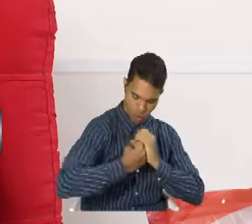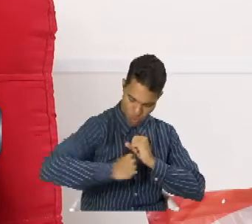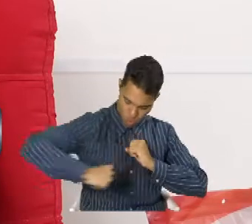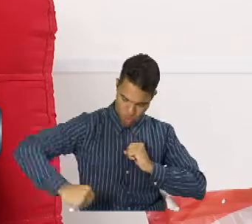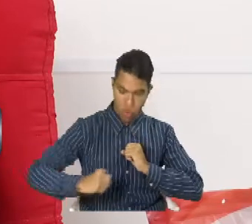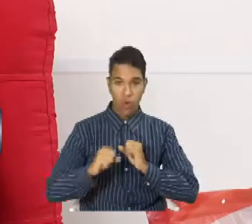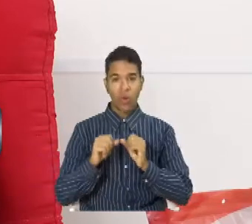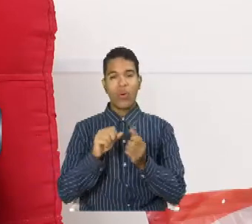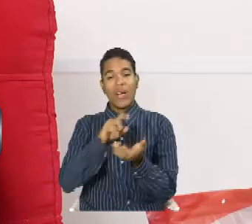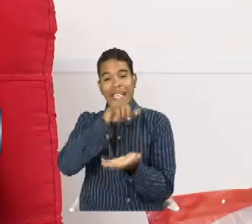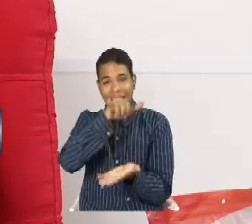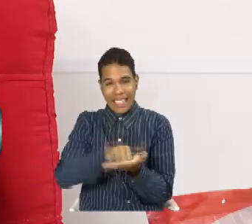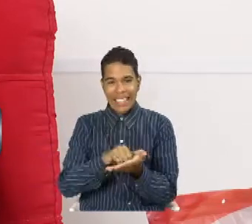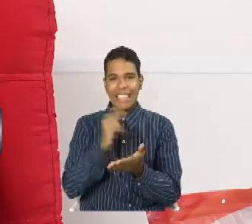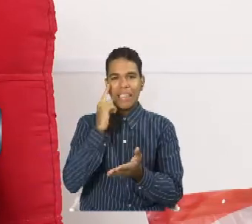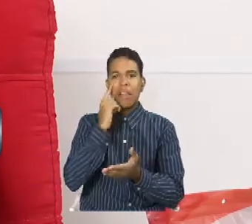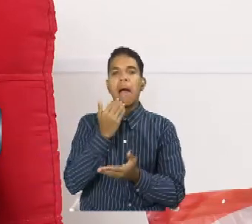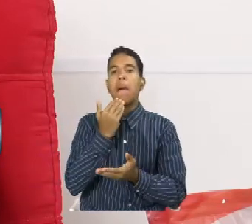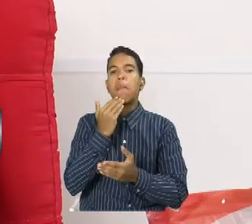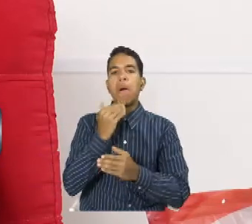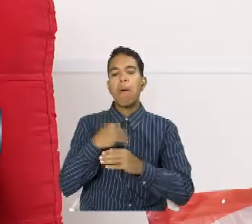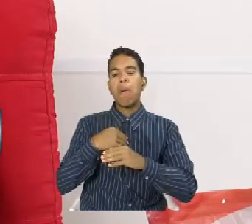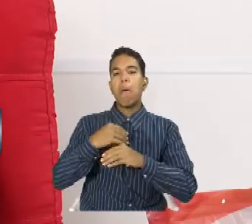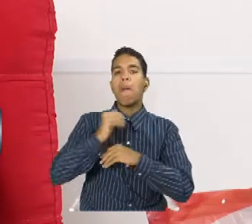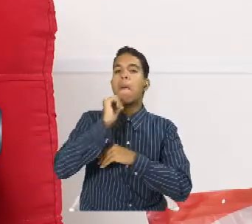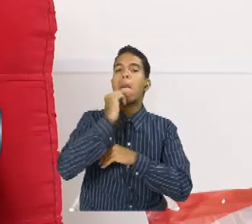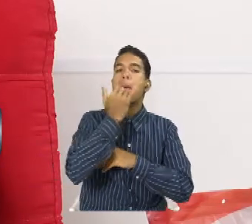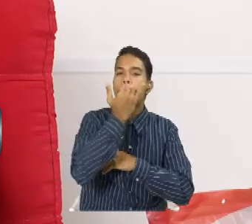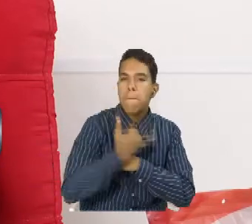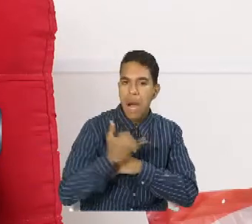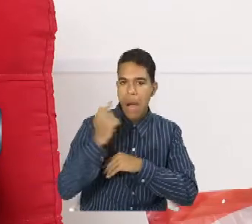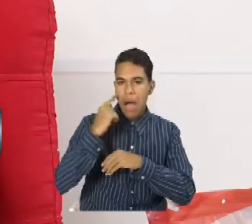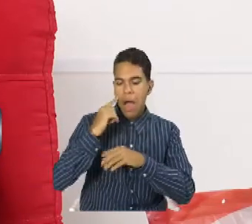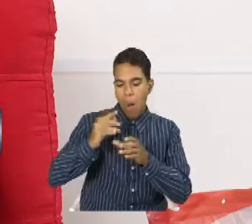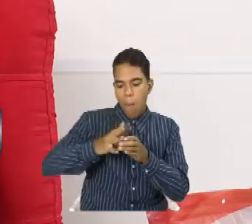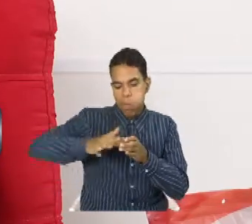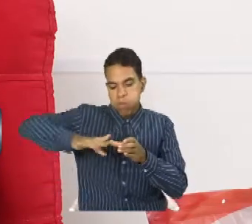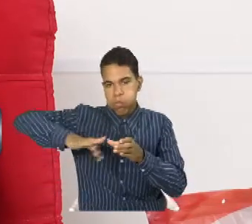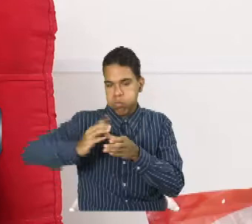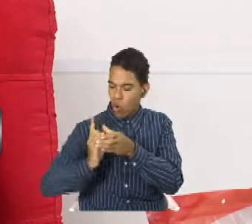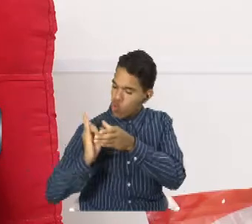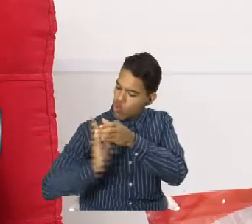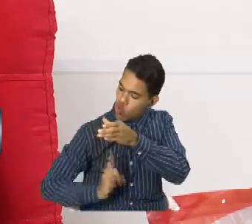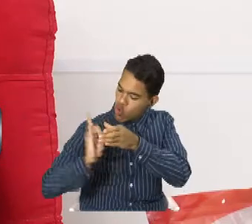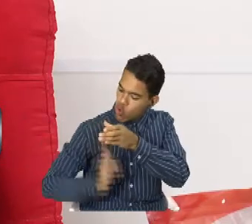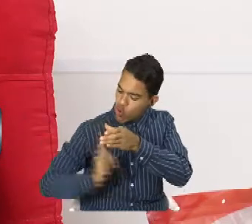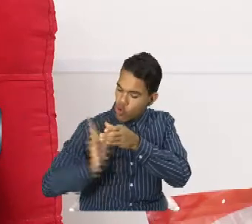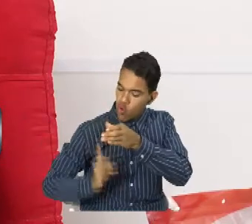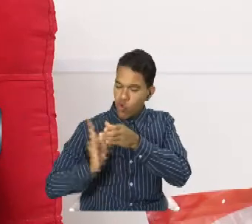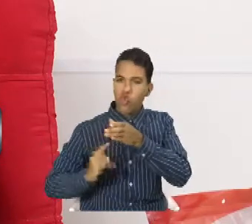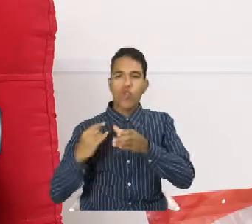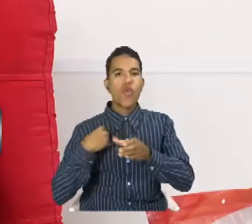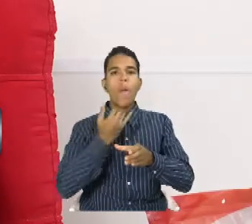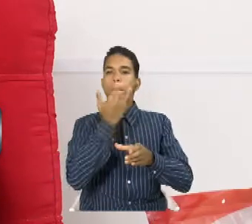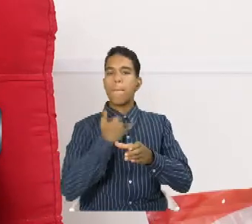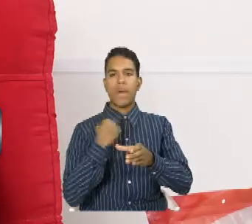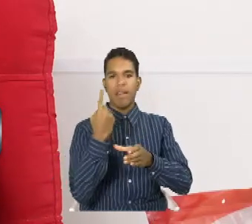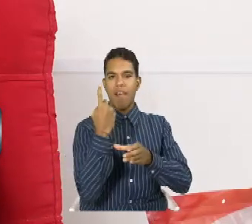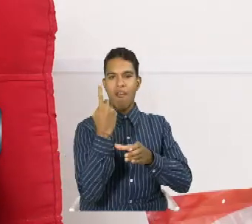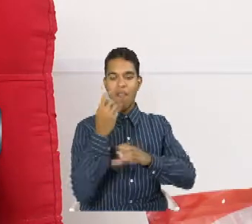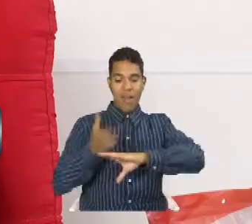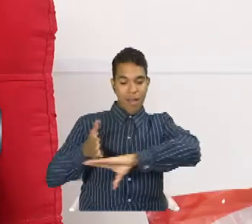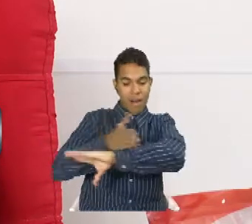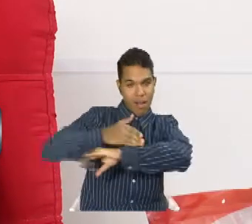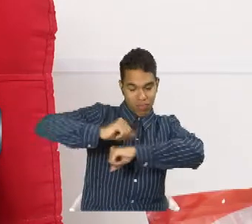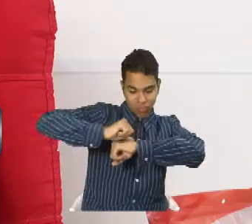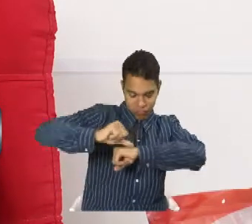de que se haga un mal posoperatorio, no se drene estos líquidos y queden acumulados pues en el área donde trabajó el médico.